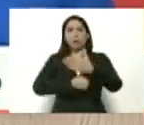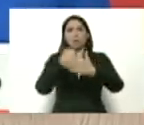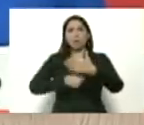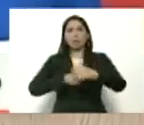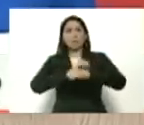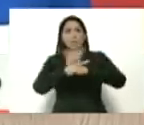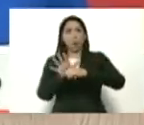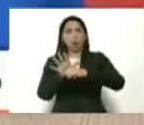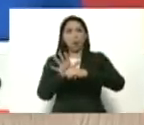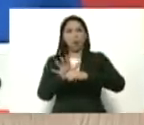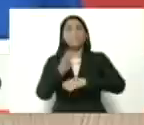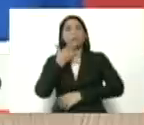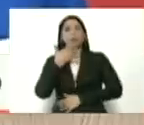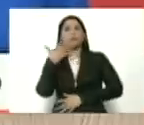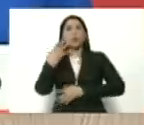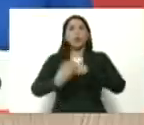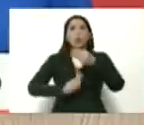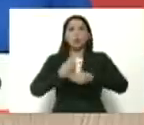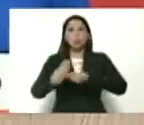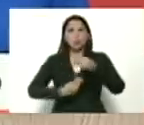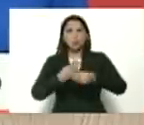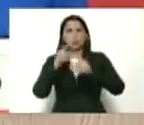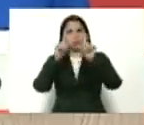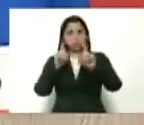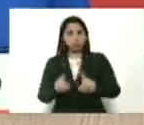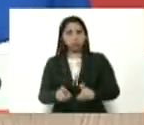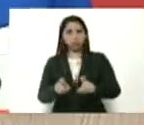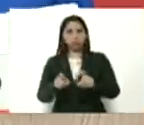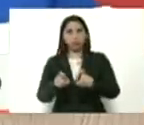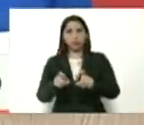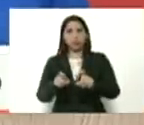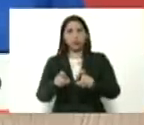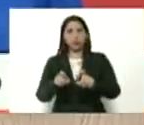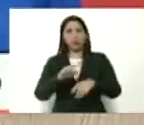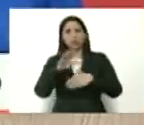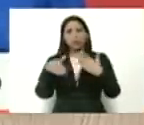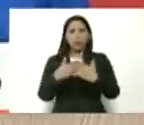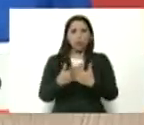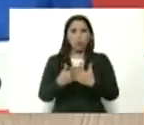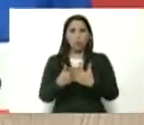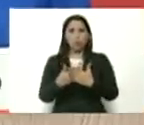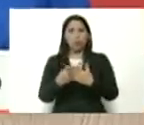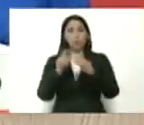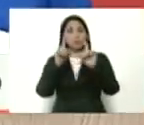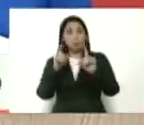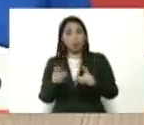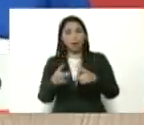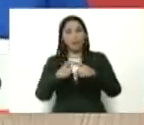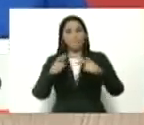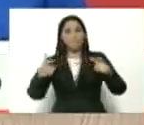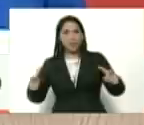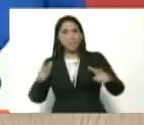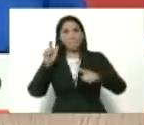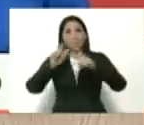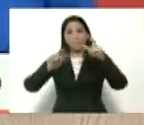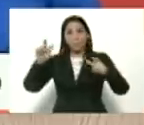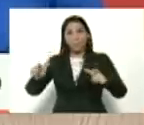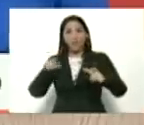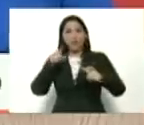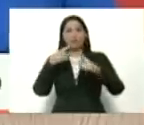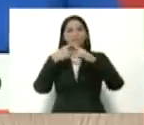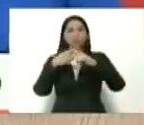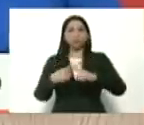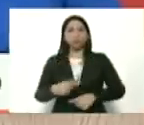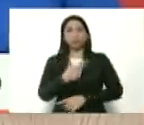COVID-19, que es la realización del pesquisaje masivo de las pruebas ampliadas y personalizadas. Y esta cifra de